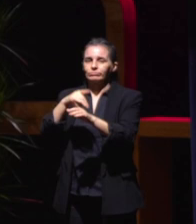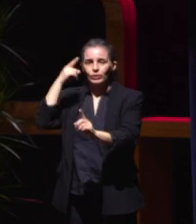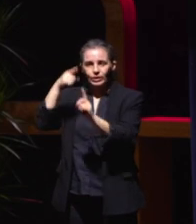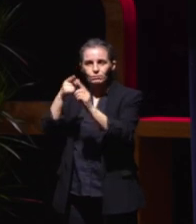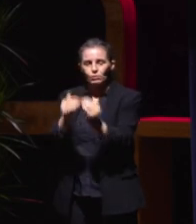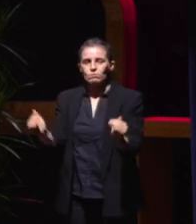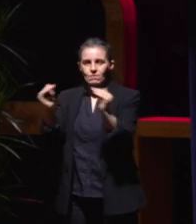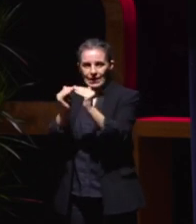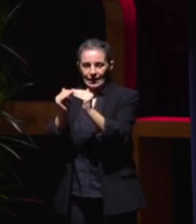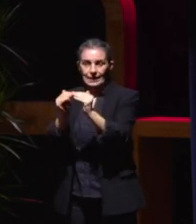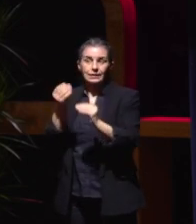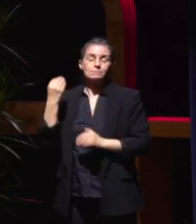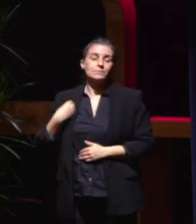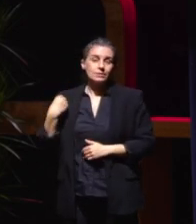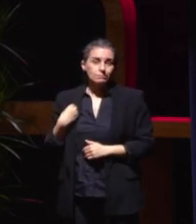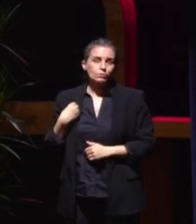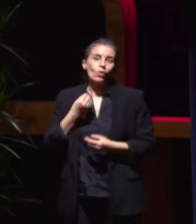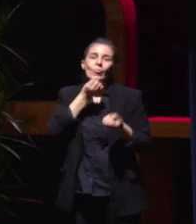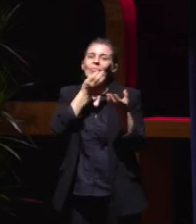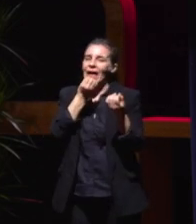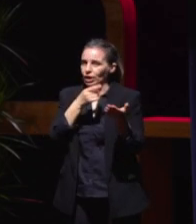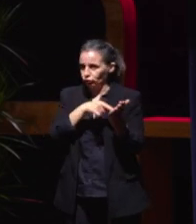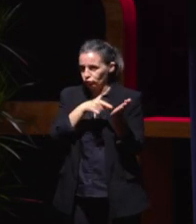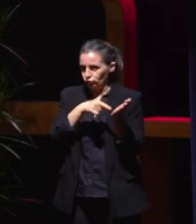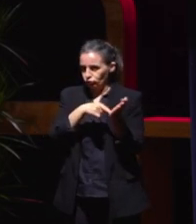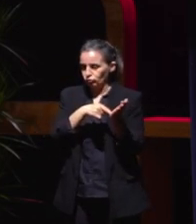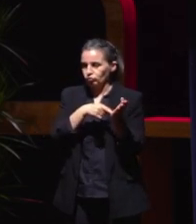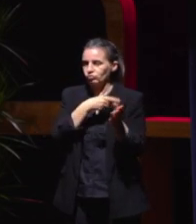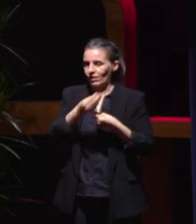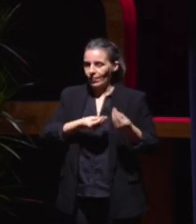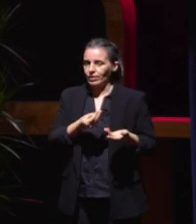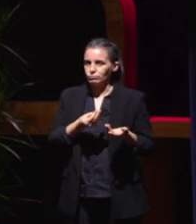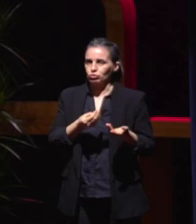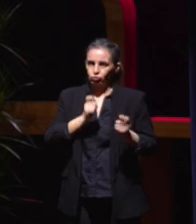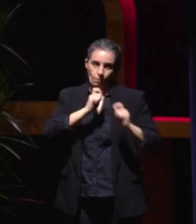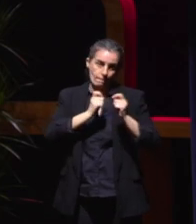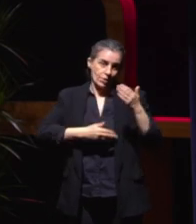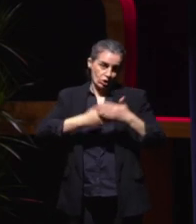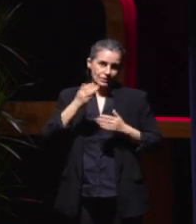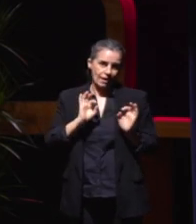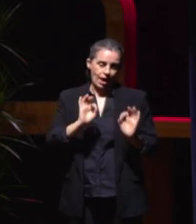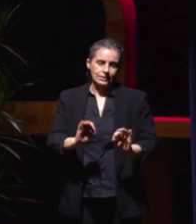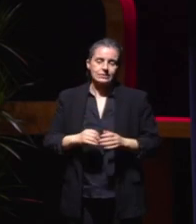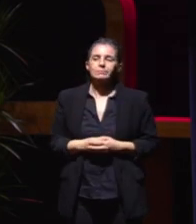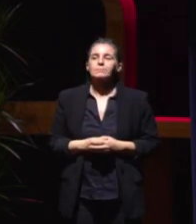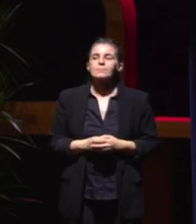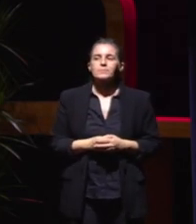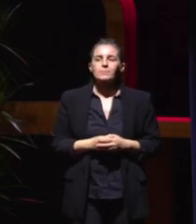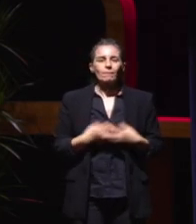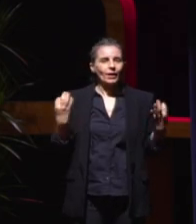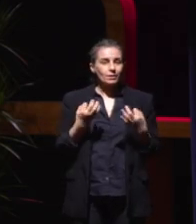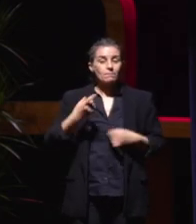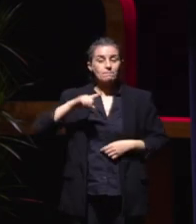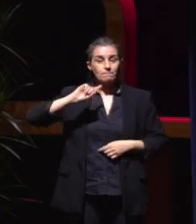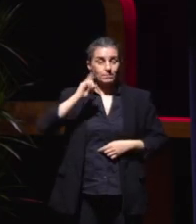paridad está remando con los datos que es lo que hacemos no los periodistas primero las periodistas también ponemos